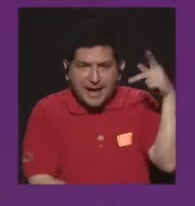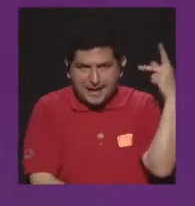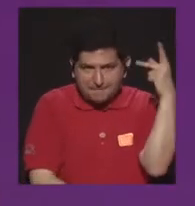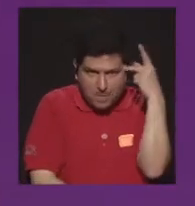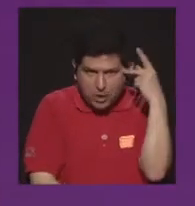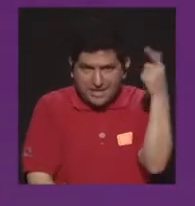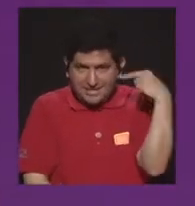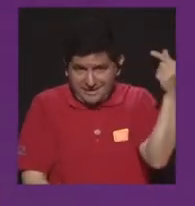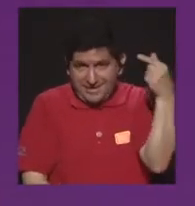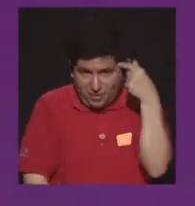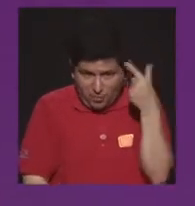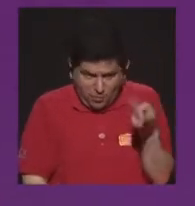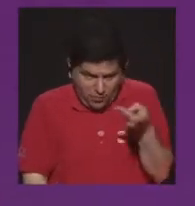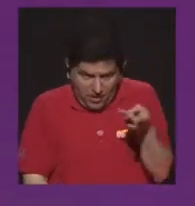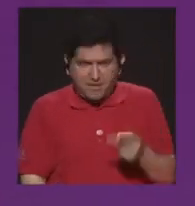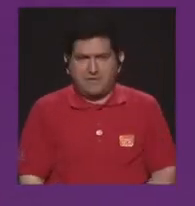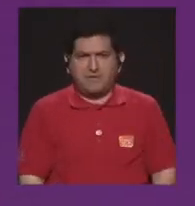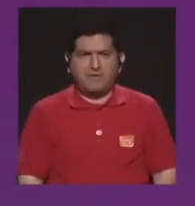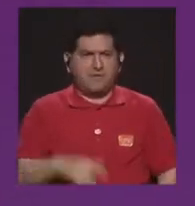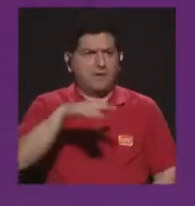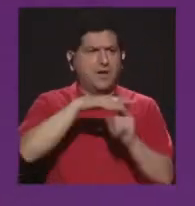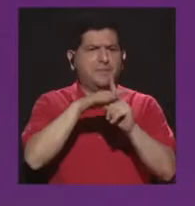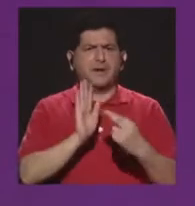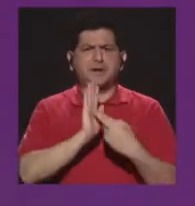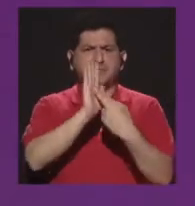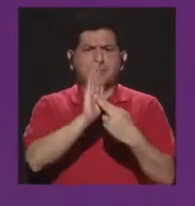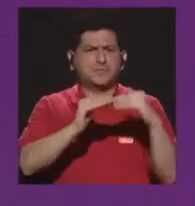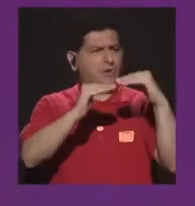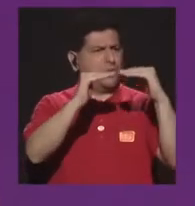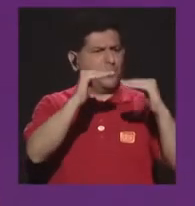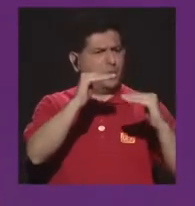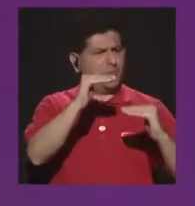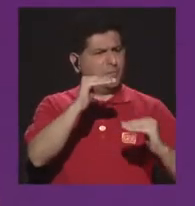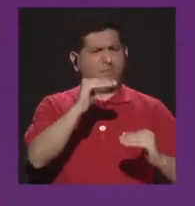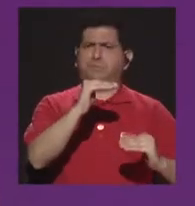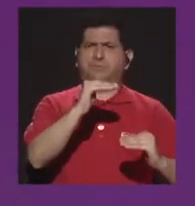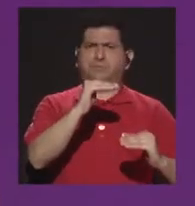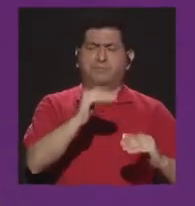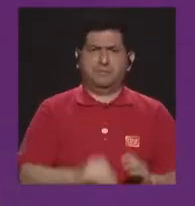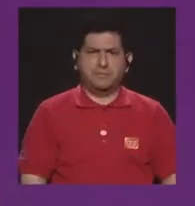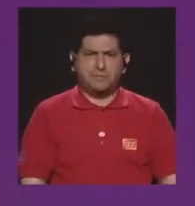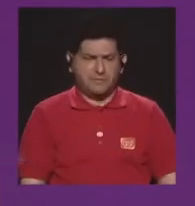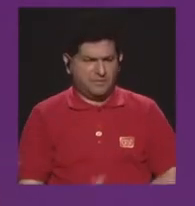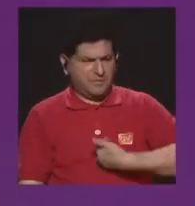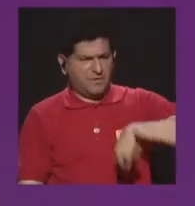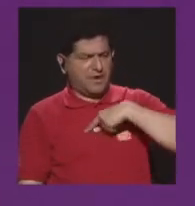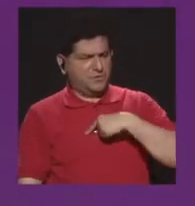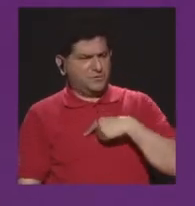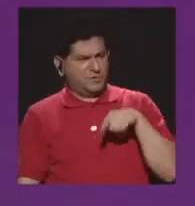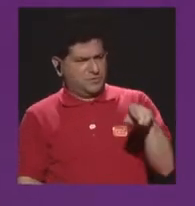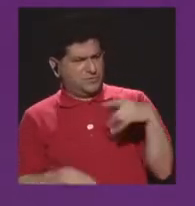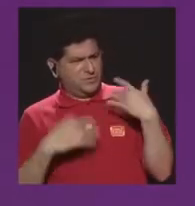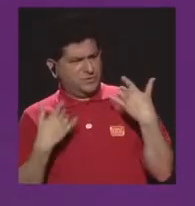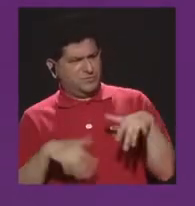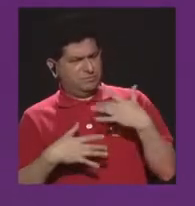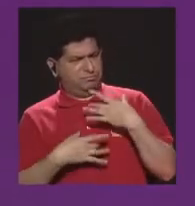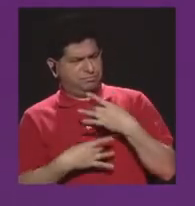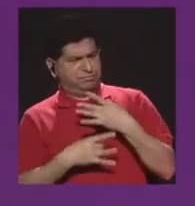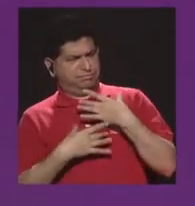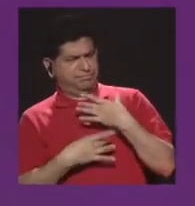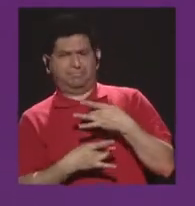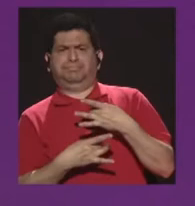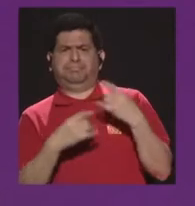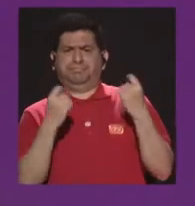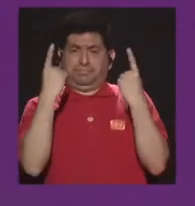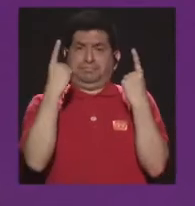y gobierno aparecía una representación muy baja, lo cual nos llamó poderosamente la